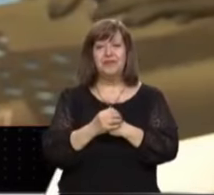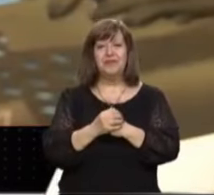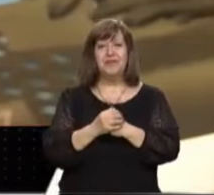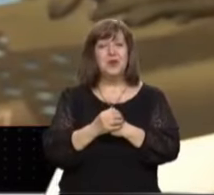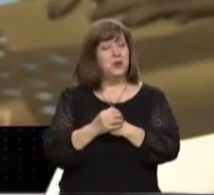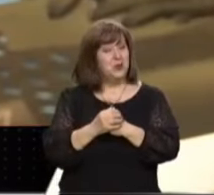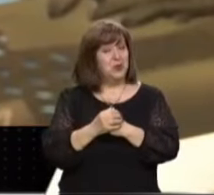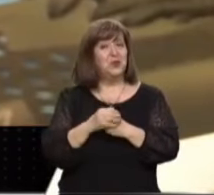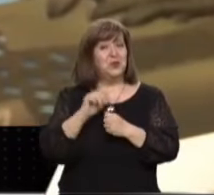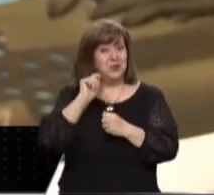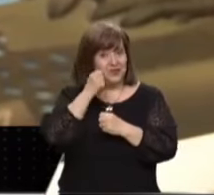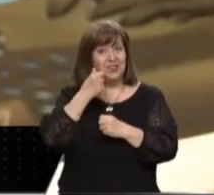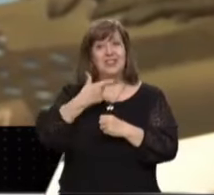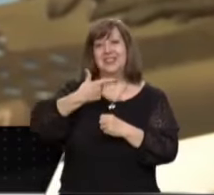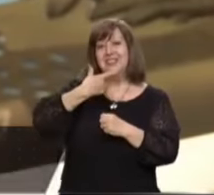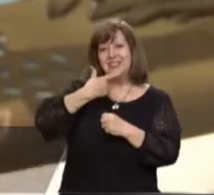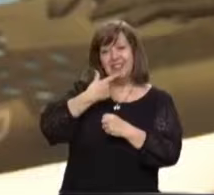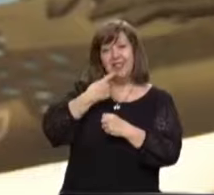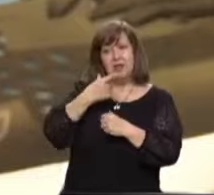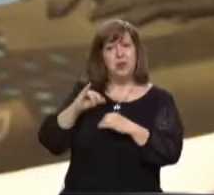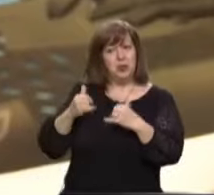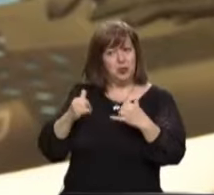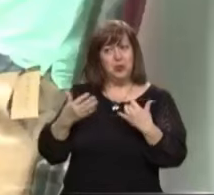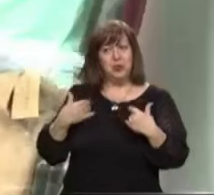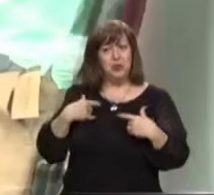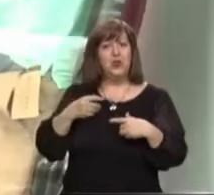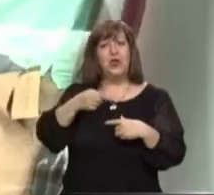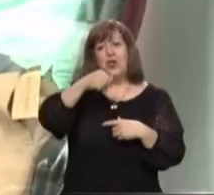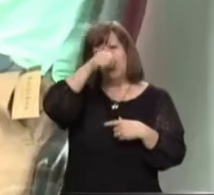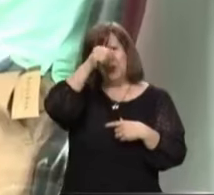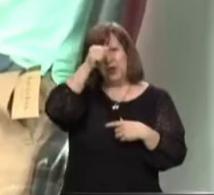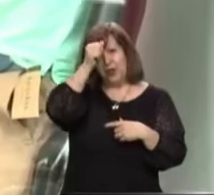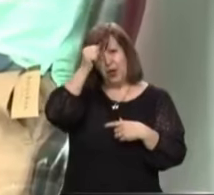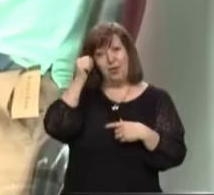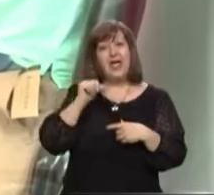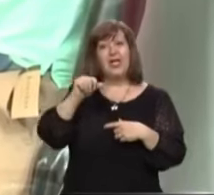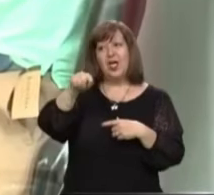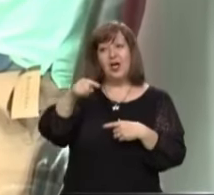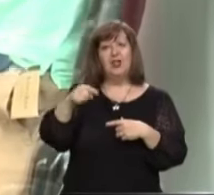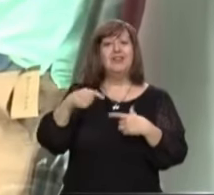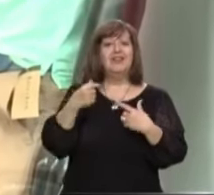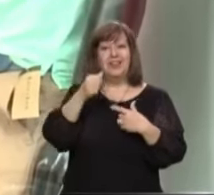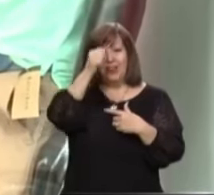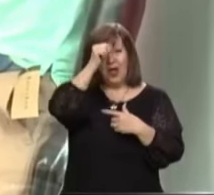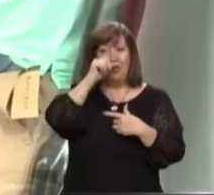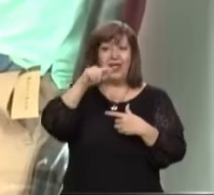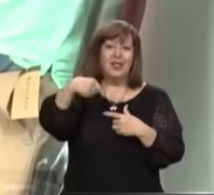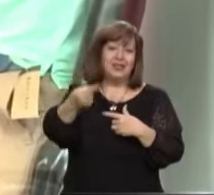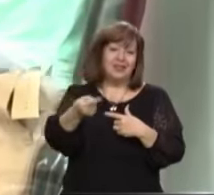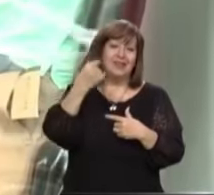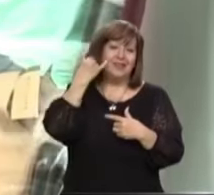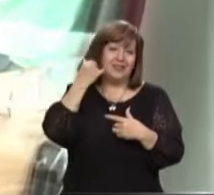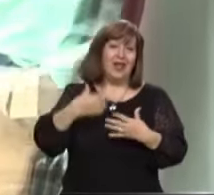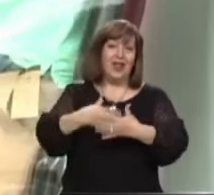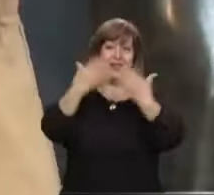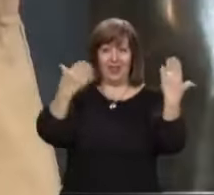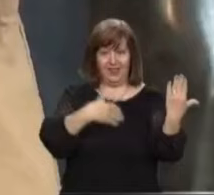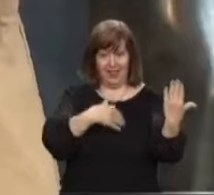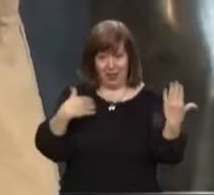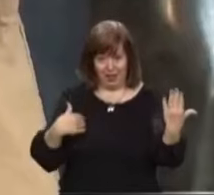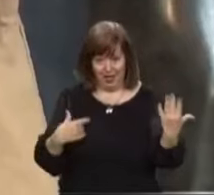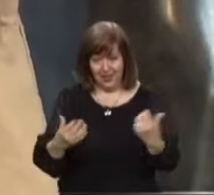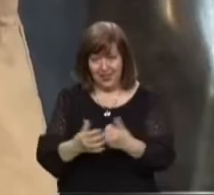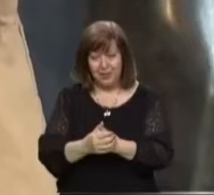Bueno, lo que se viene para este Día de la Madre, próximo domingo, con distintas actividades comerciales en el centro mendocino, como lo contaba Adrián